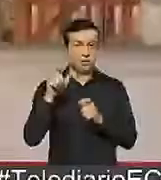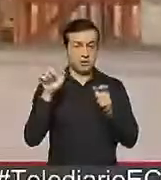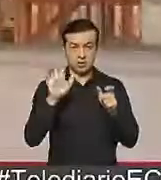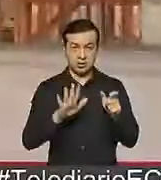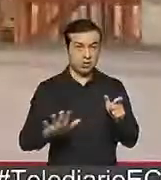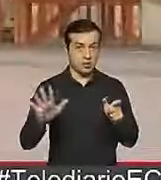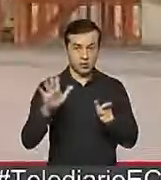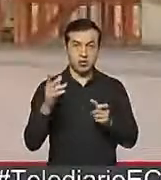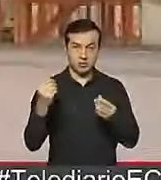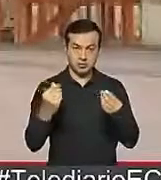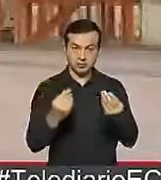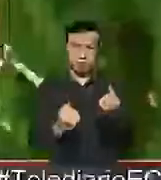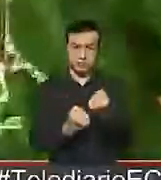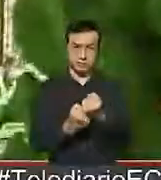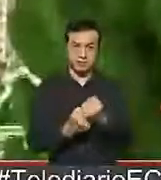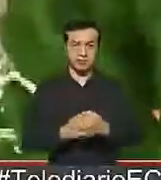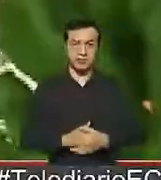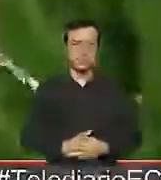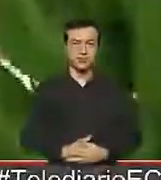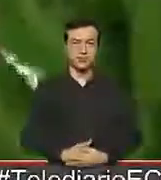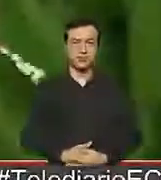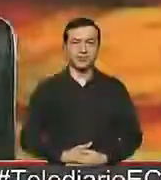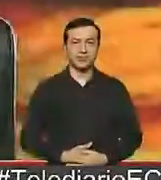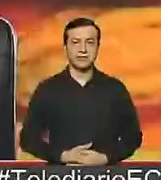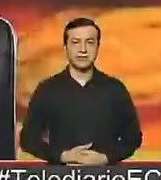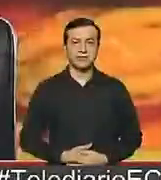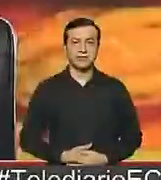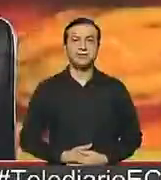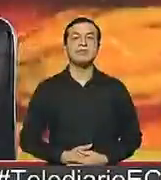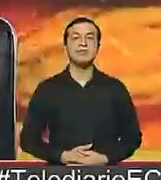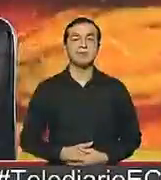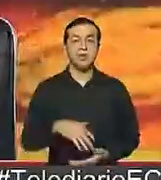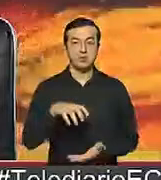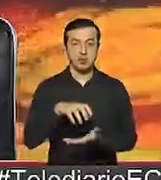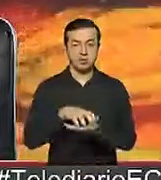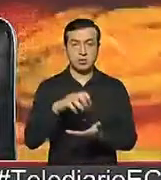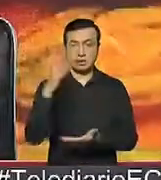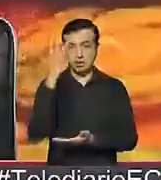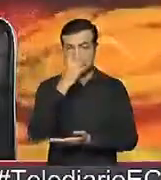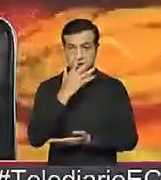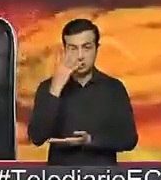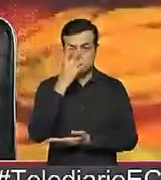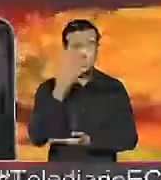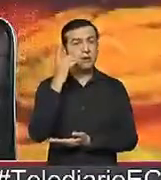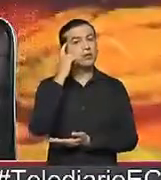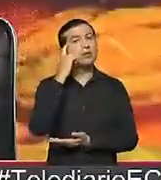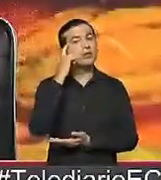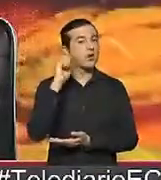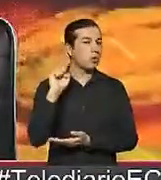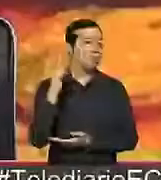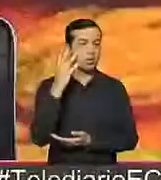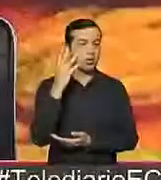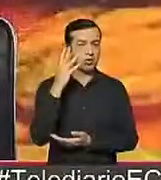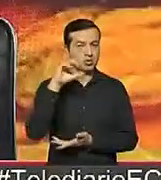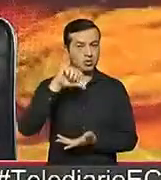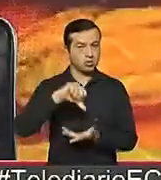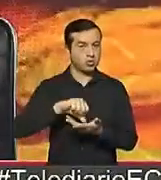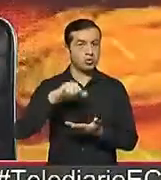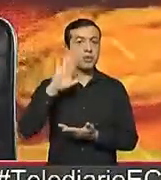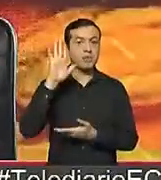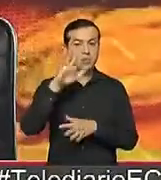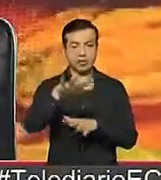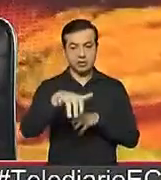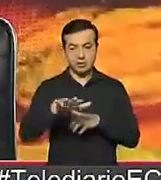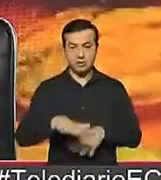ecuatorianos. Verónica Rivadeneira, Medios Públicos. Y en la provincia de Esmeraldas, considerada la cuarta del país con más sembríos